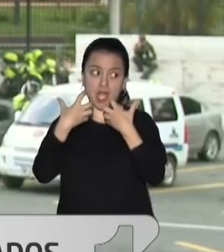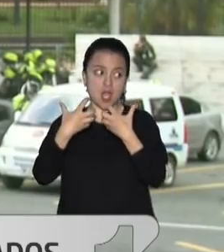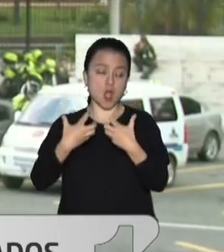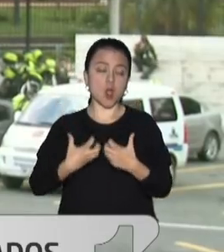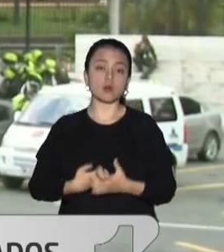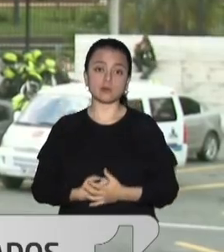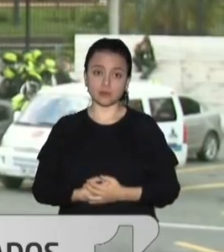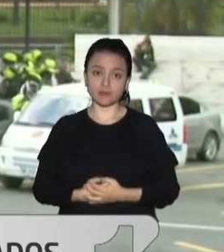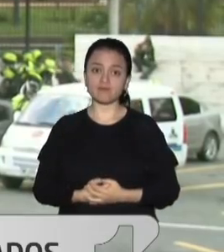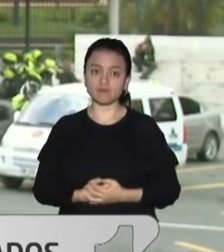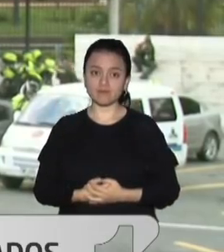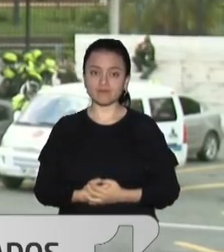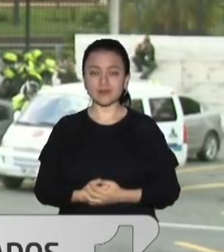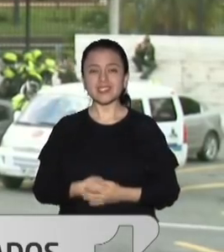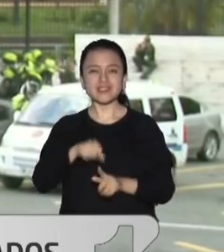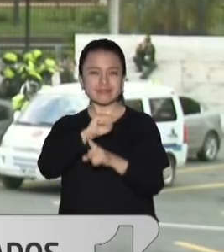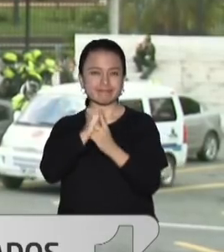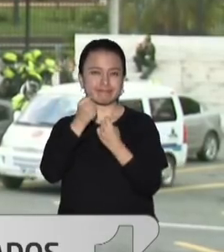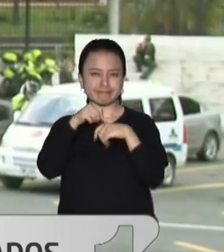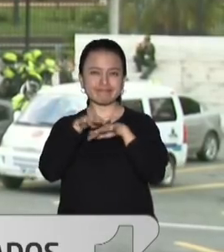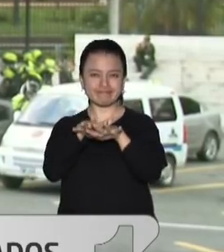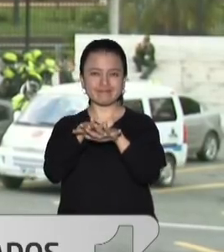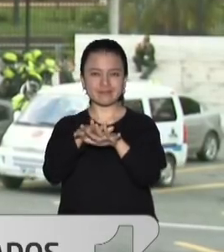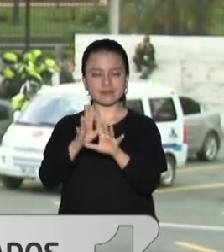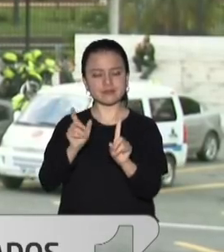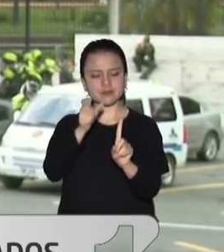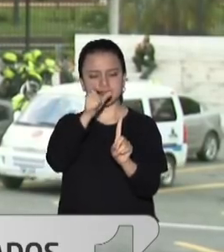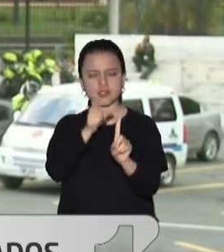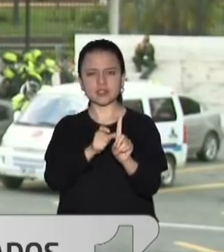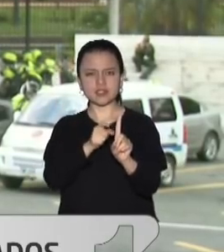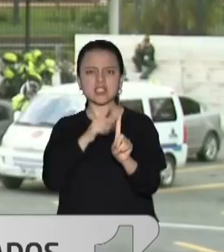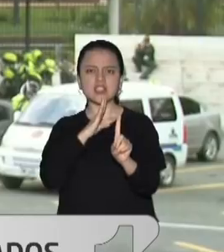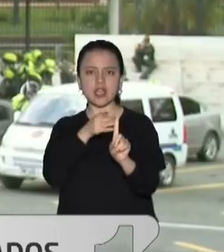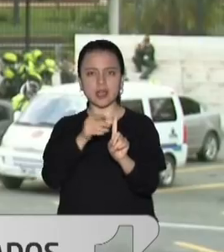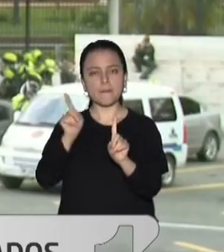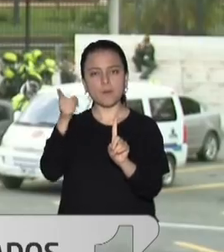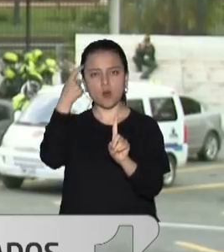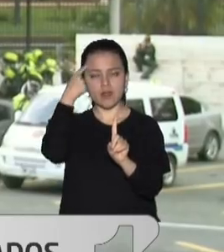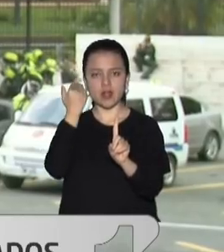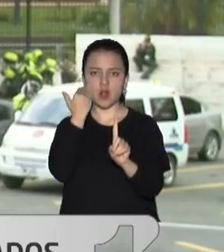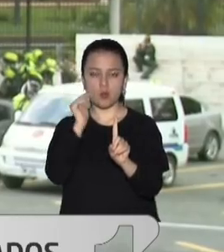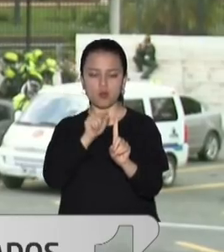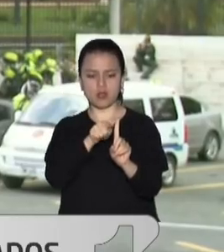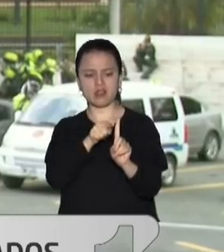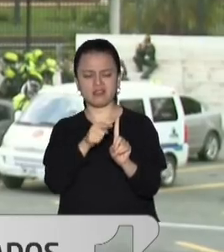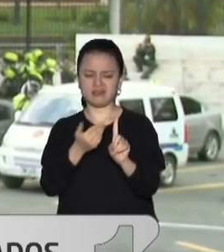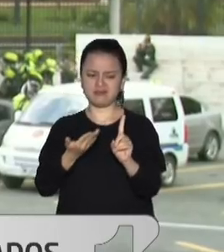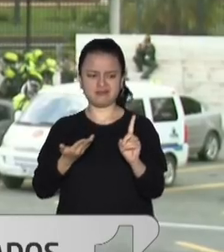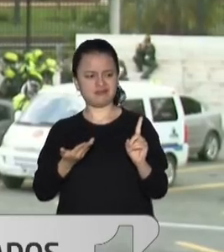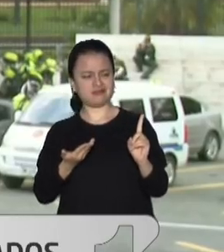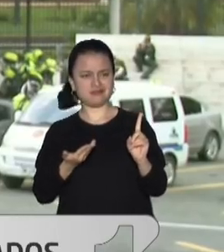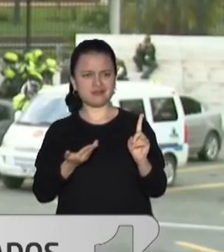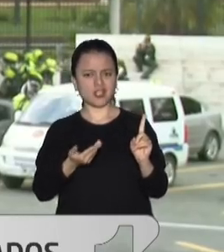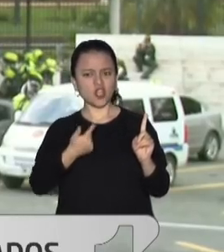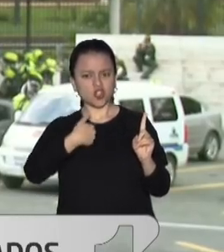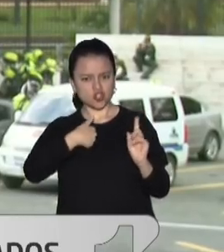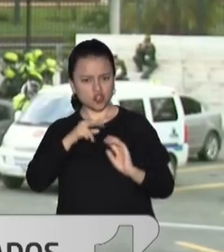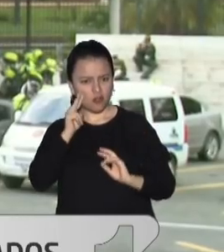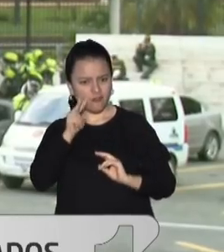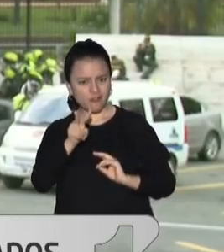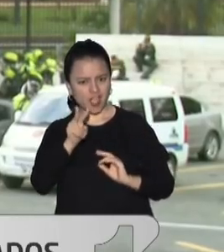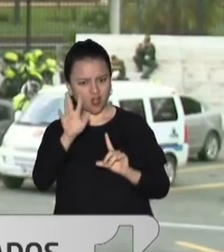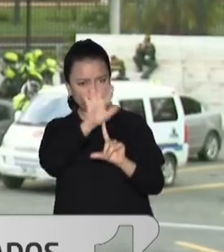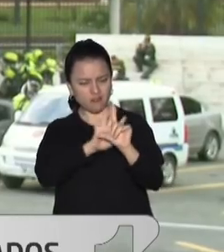fue difundido a través de las redes sociales. La gobernadora del Valle, Clara Luz Roldán, le pidió una explicación al ejército de por qué uniformados